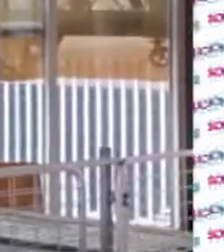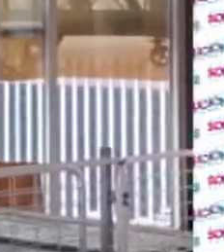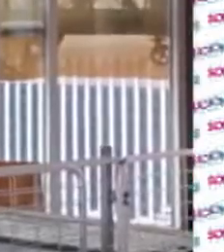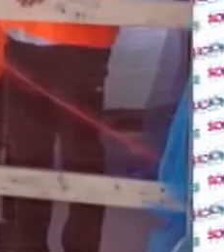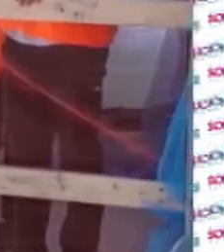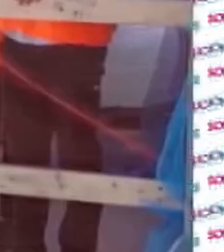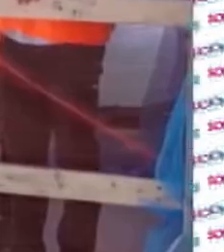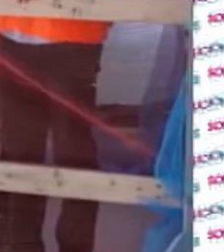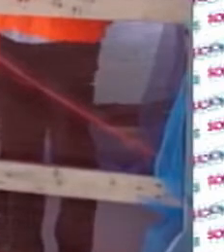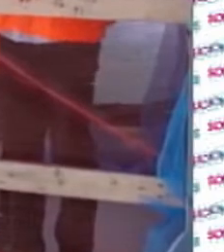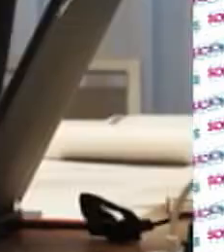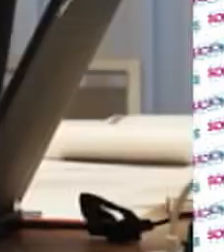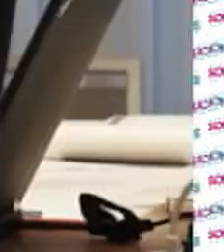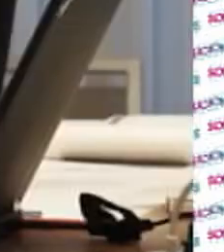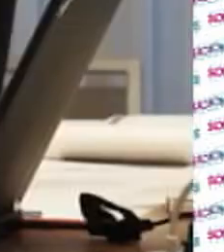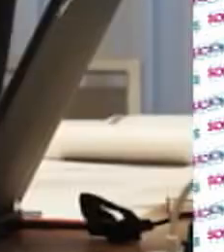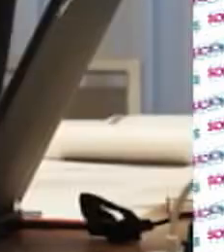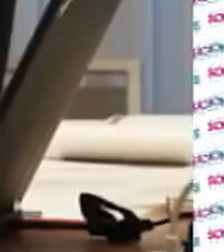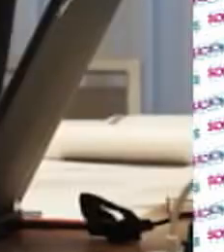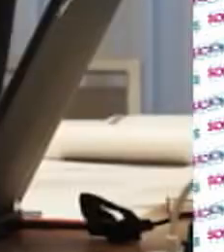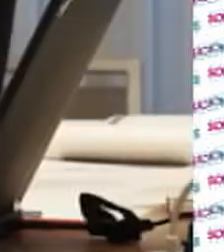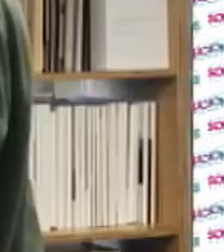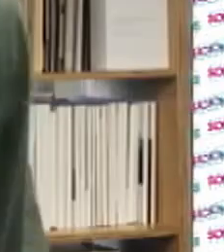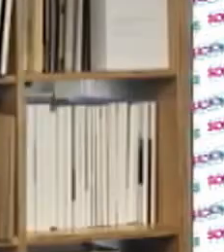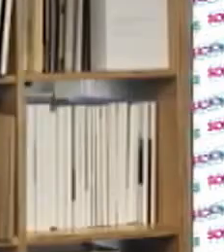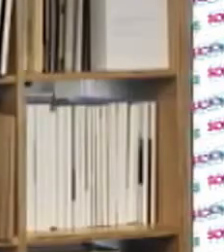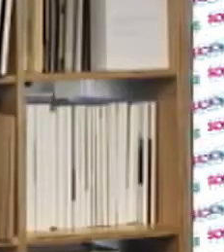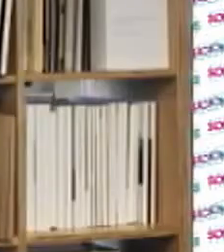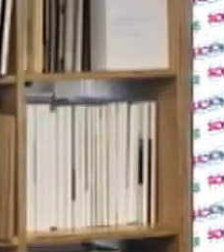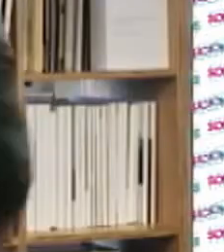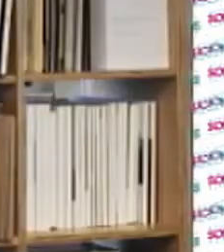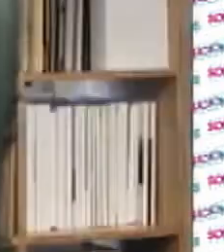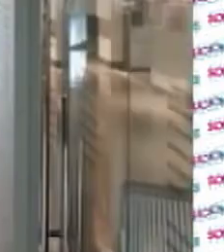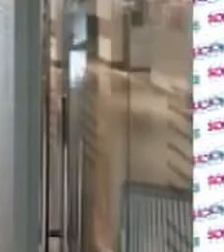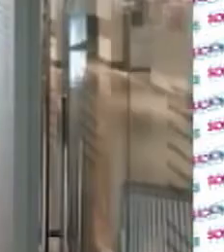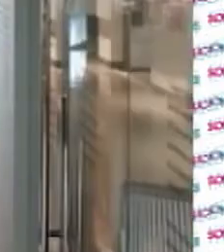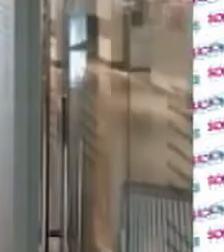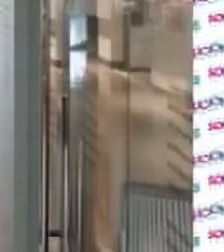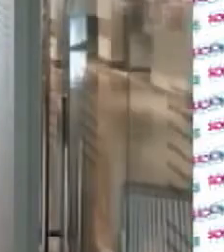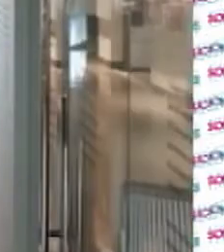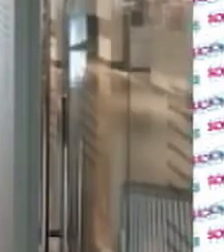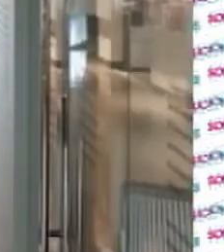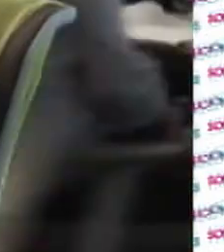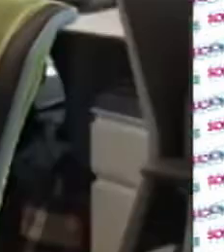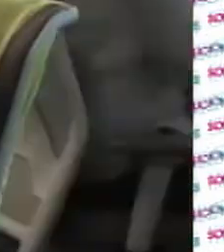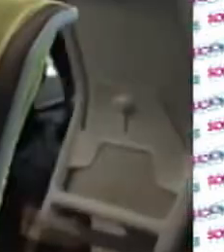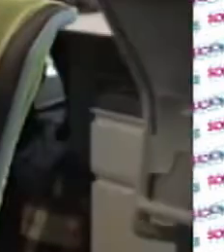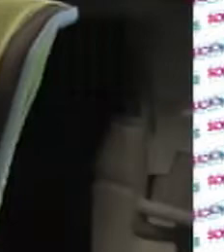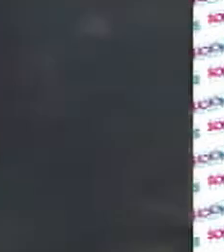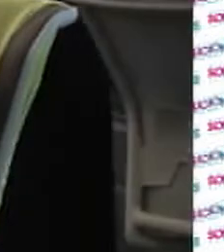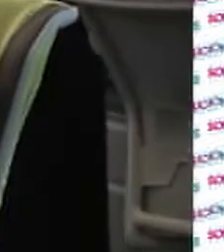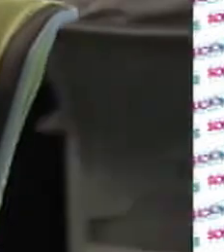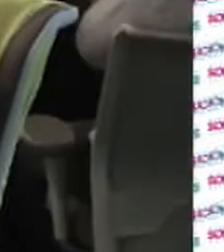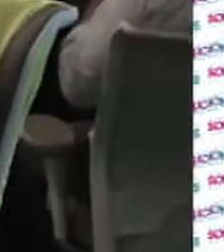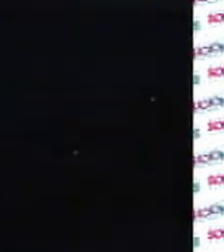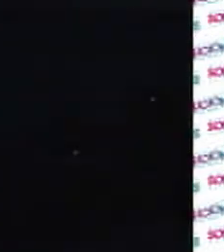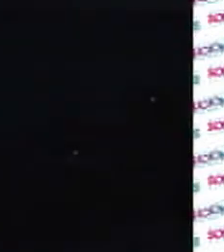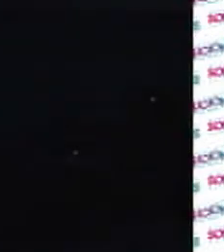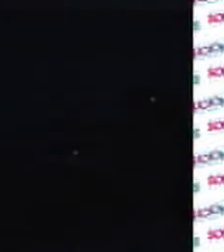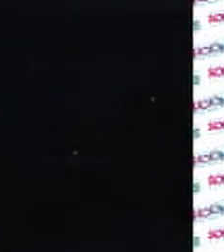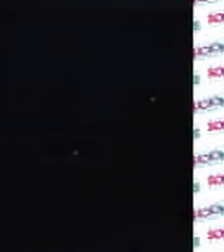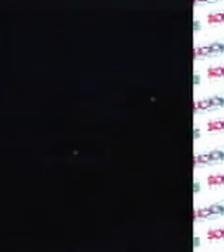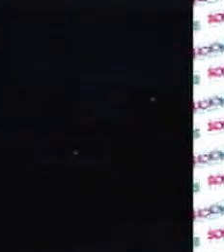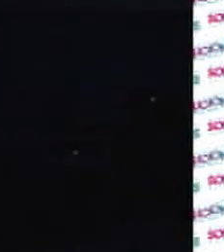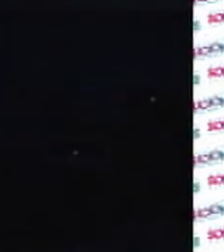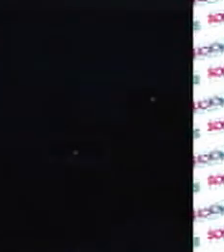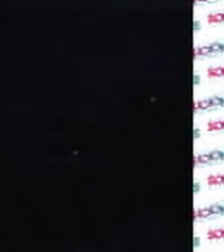los principales aeropuertos de Nueva York. Gensler Costa Rica cuenta actualmente con más de 150 profesionales